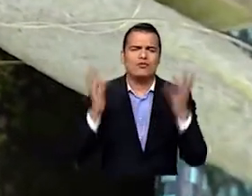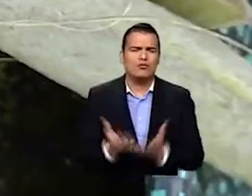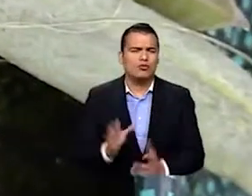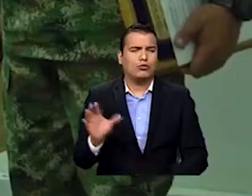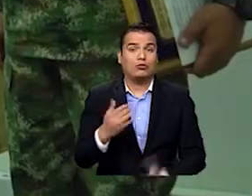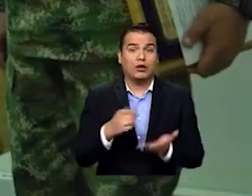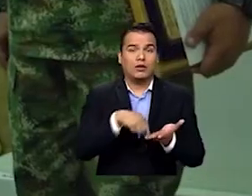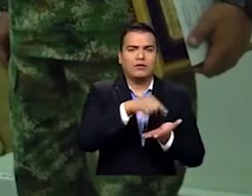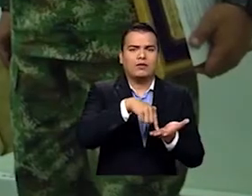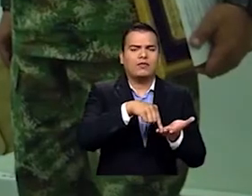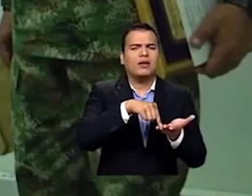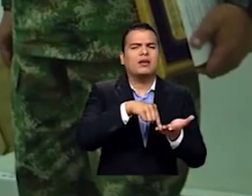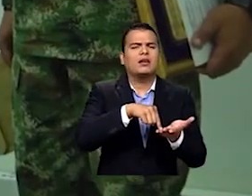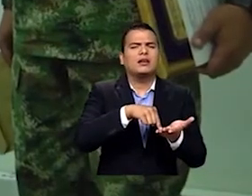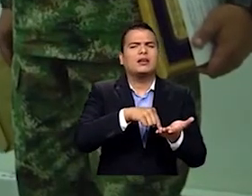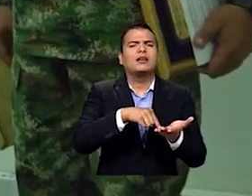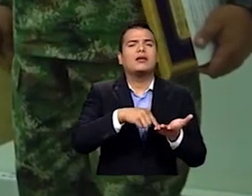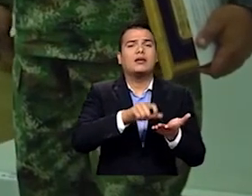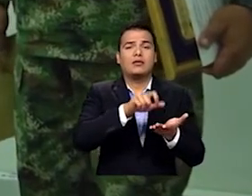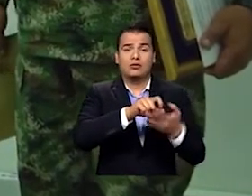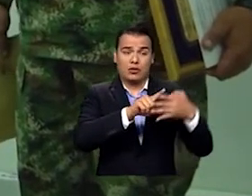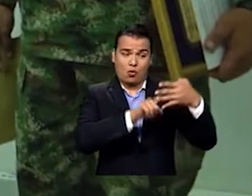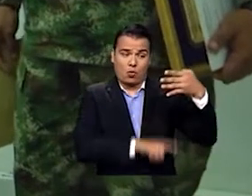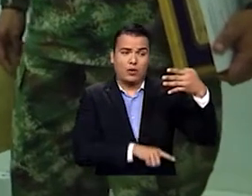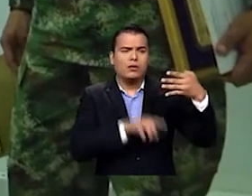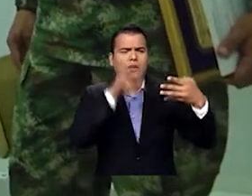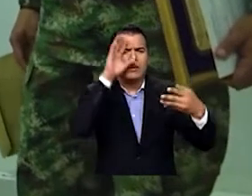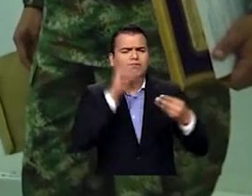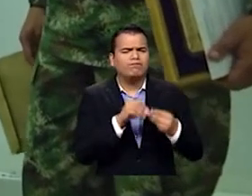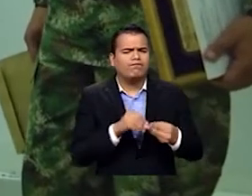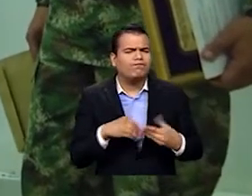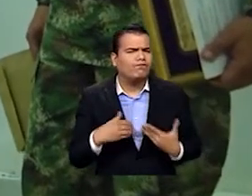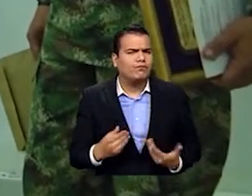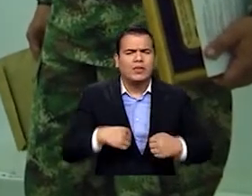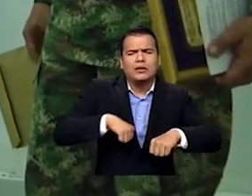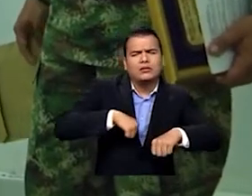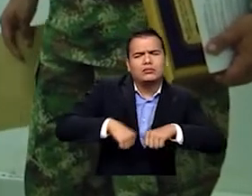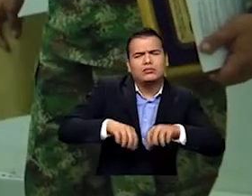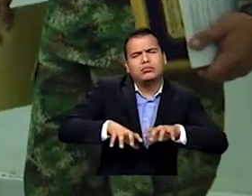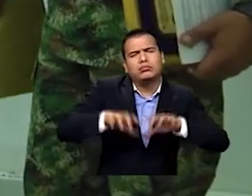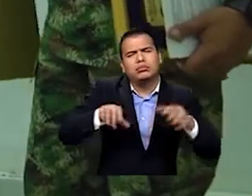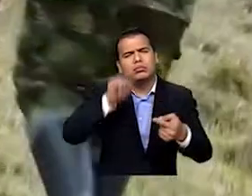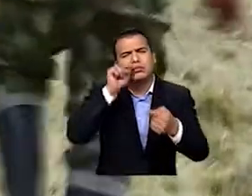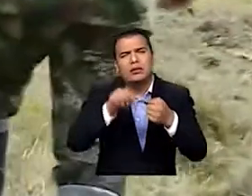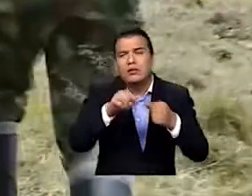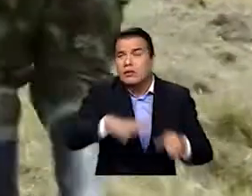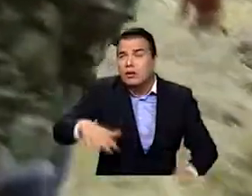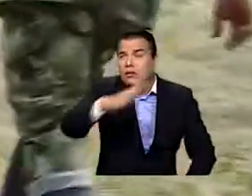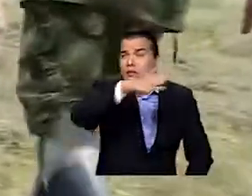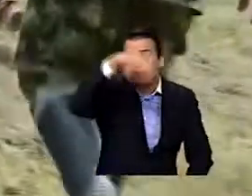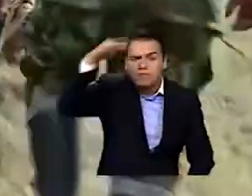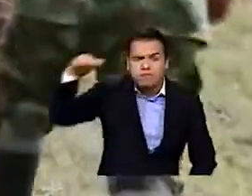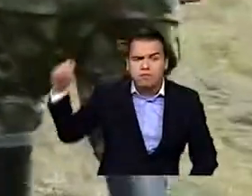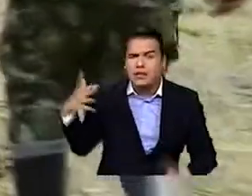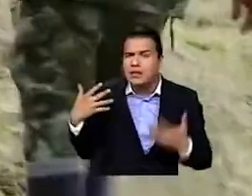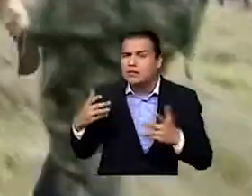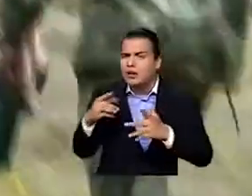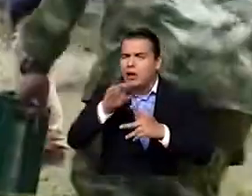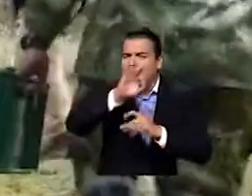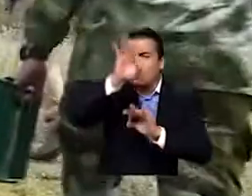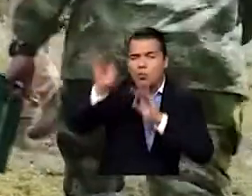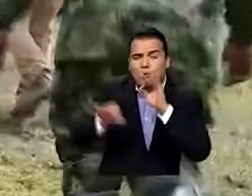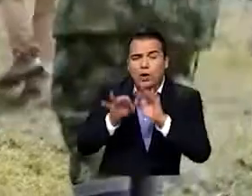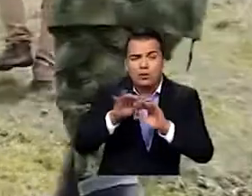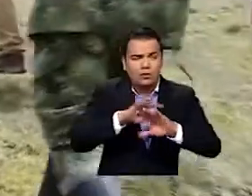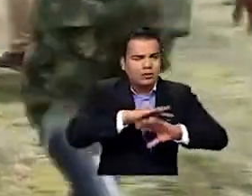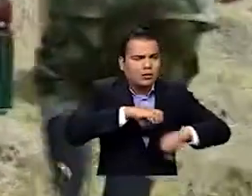firmantes del memorando de entendimiento acordaron trabajar conjuntamente en actividades de protección y cuidado de los páramos, fortaleciendo su capacidad